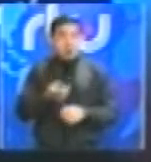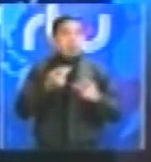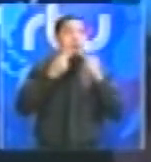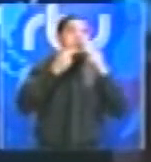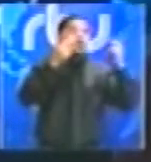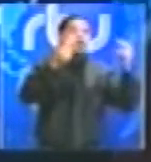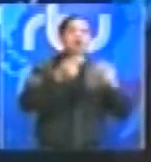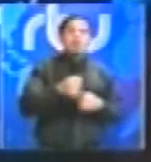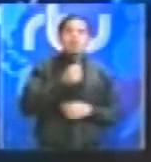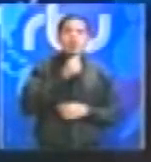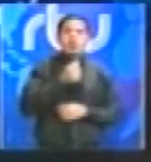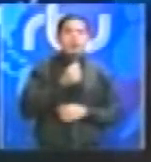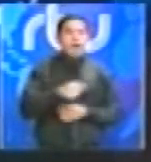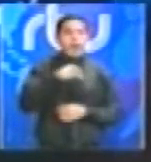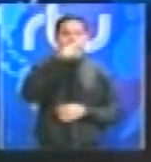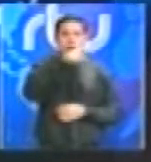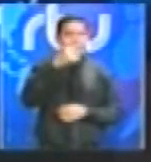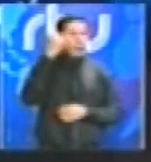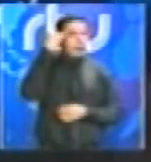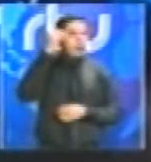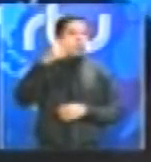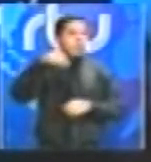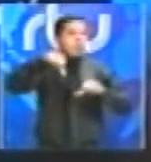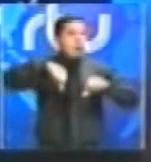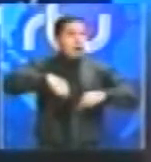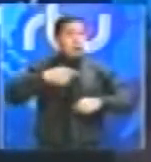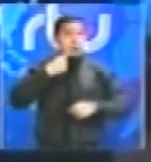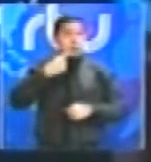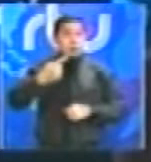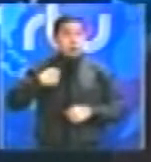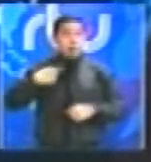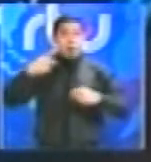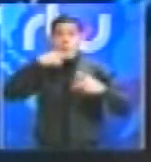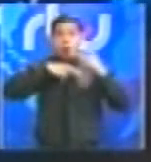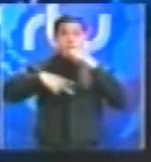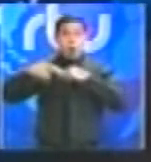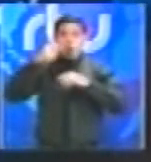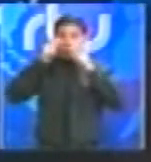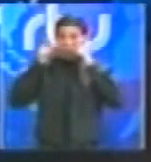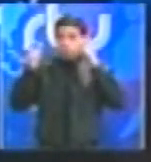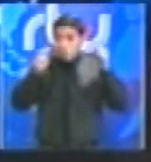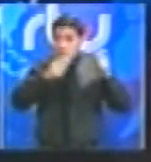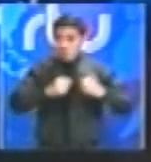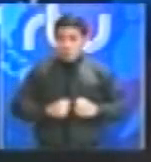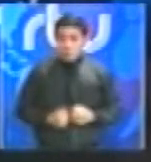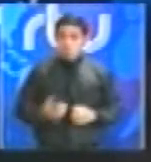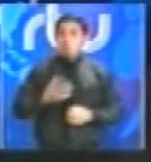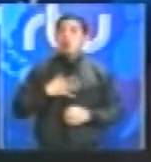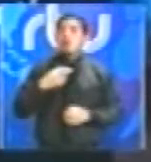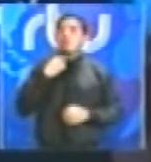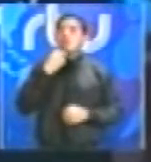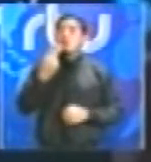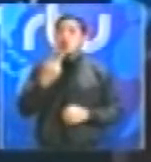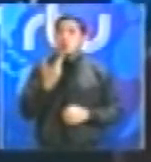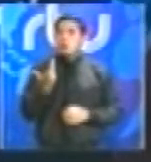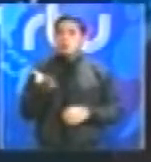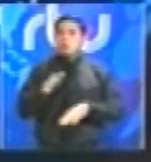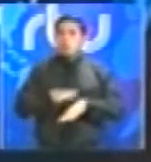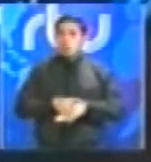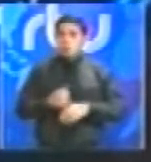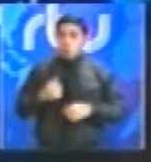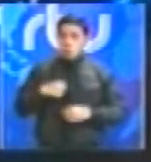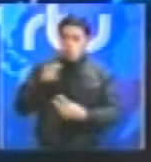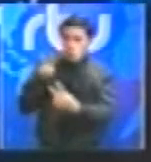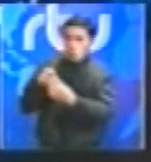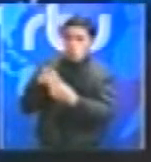quien malintencionadamente dice que mentí a la Fiscalía General del Estado en mi versión al señalar que no conocía